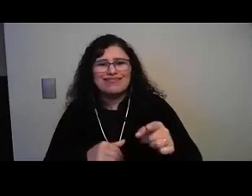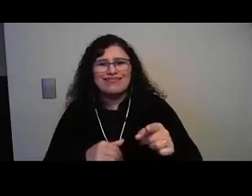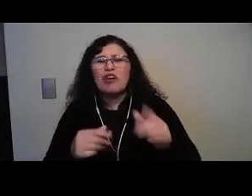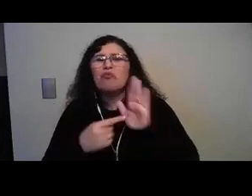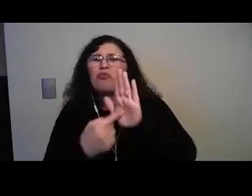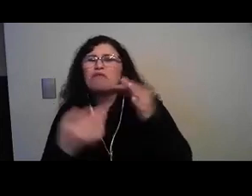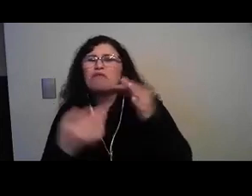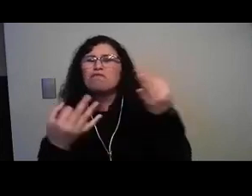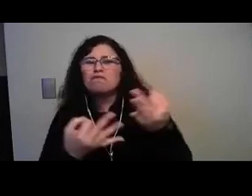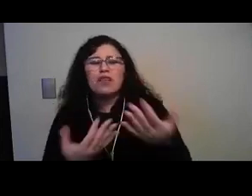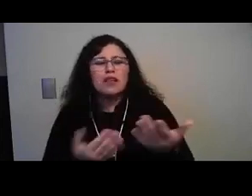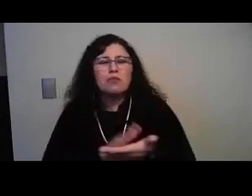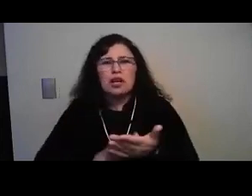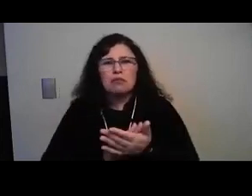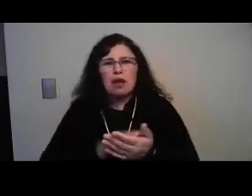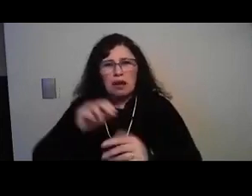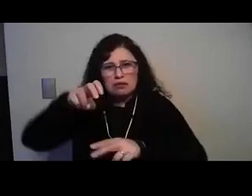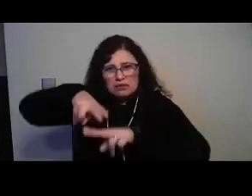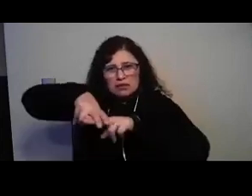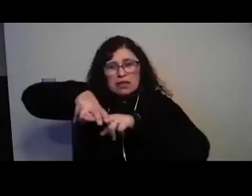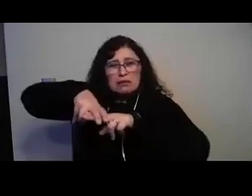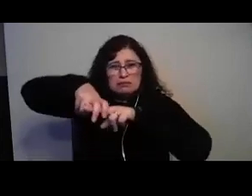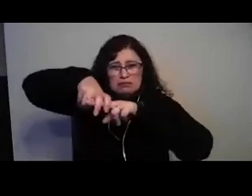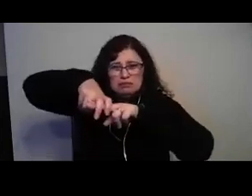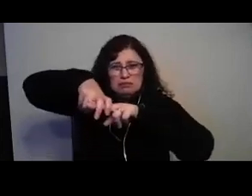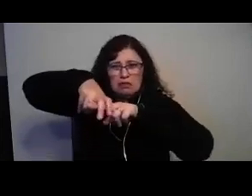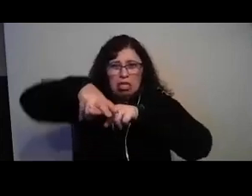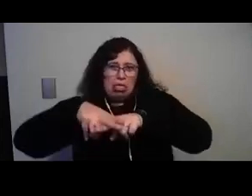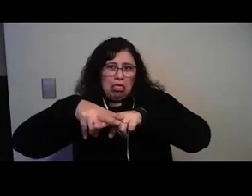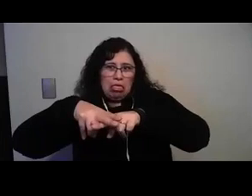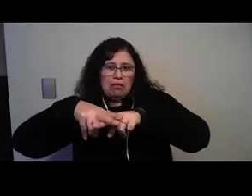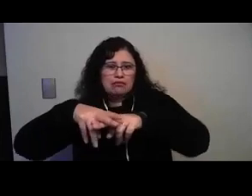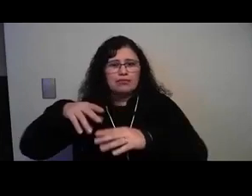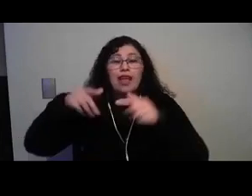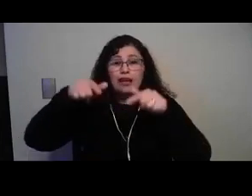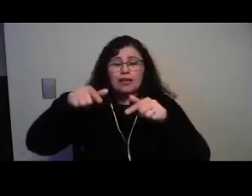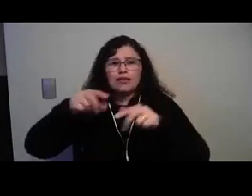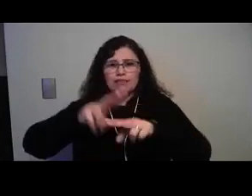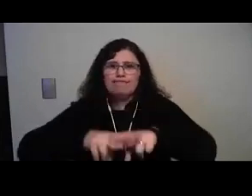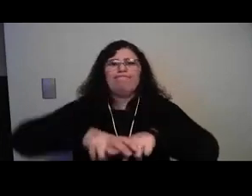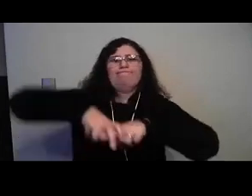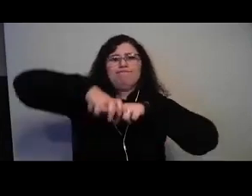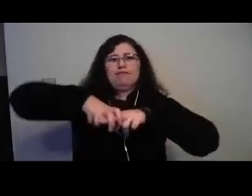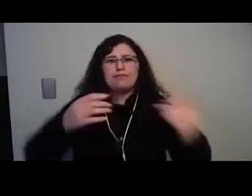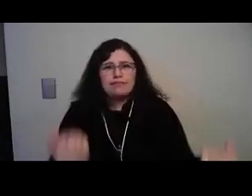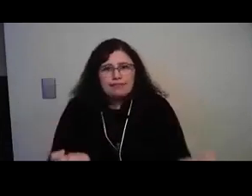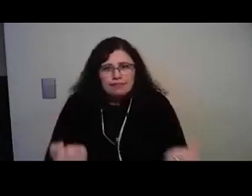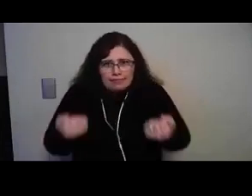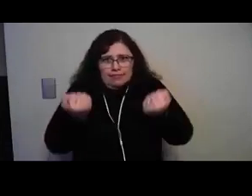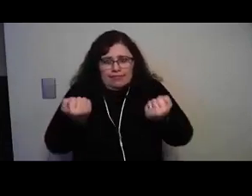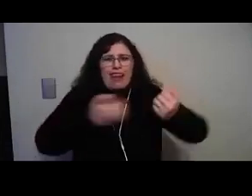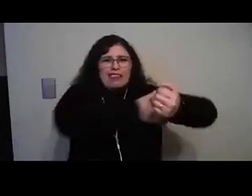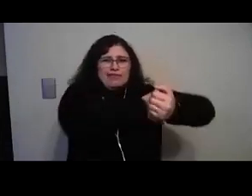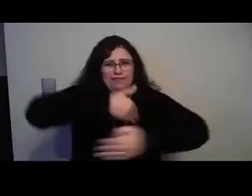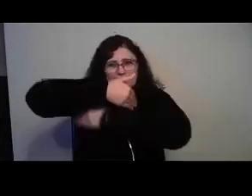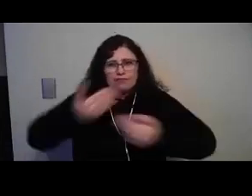si el paciente está mal sentado, ya usted lo corrige y se gana detrás del paciente y de la zona axilar lo